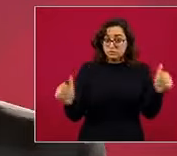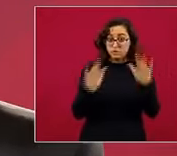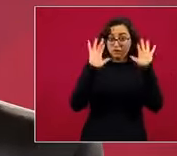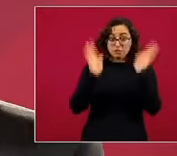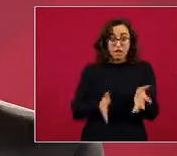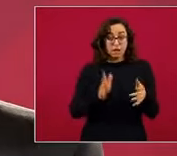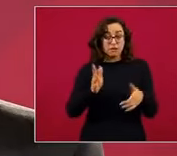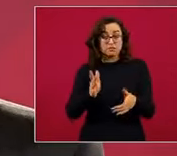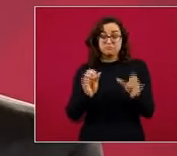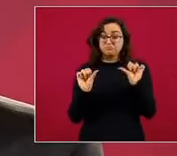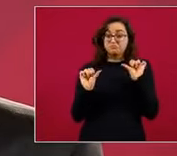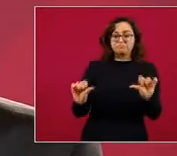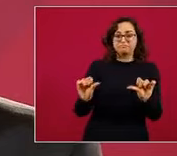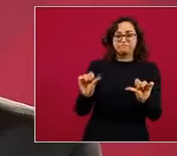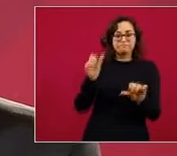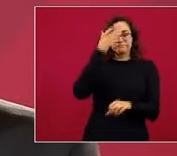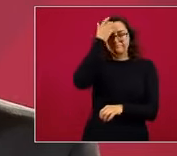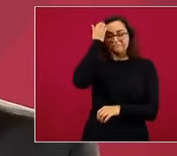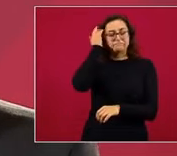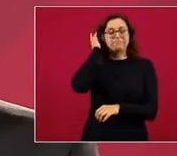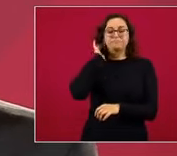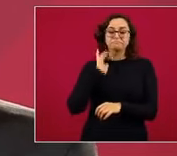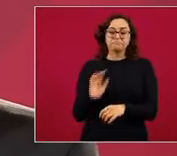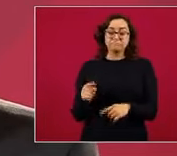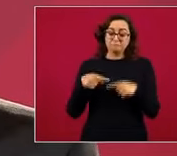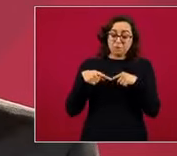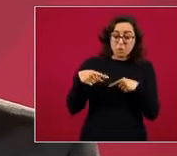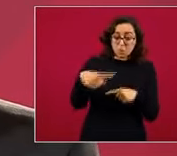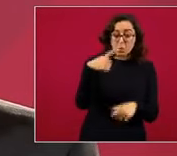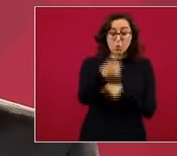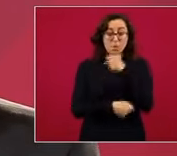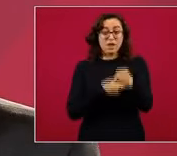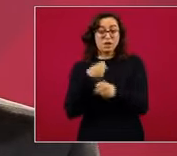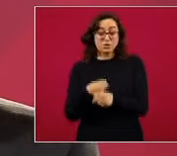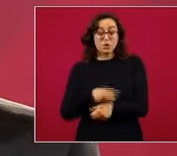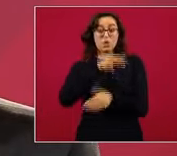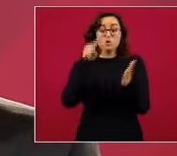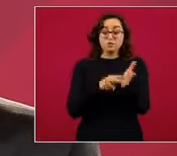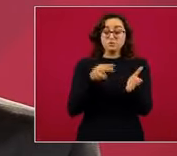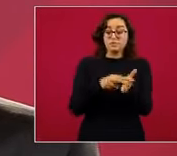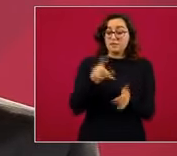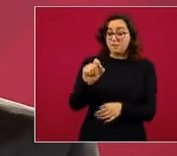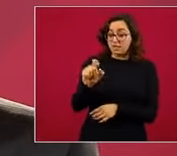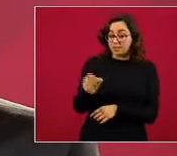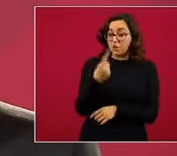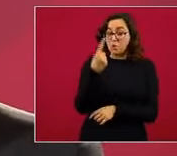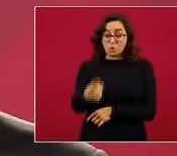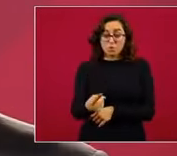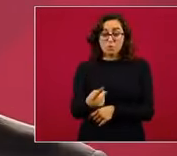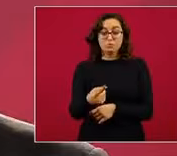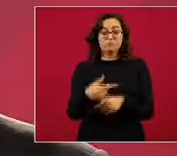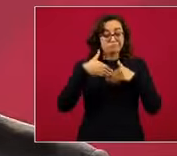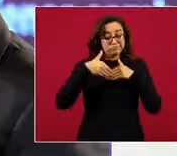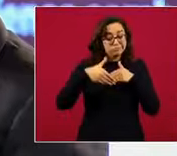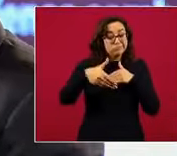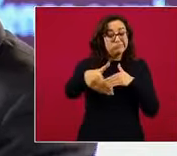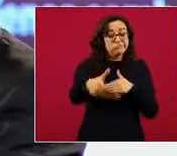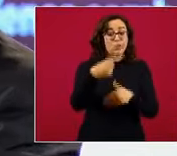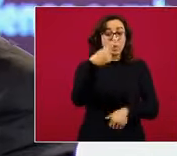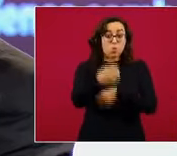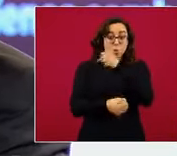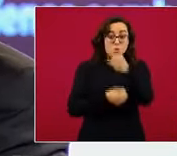ello. Seguramente todo el año 2021 para México y para todos los países del mundo va a ser un año